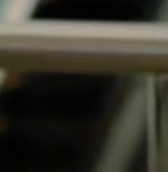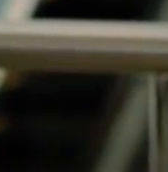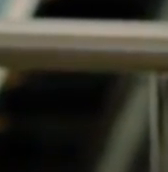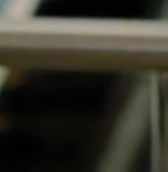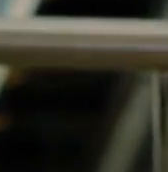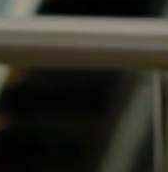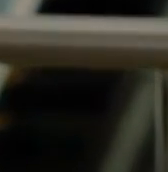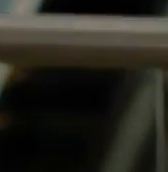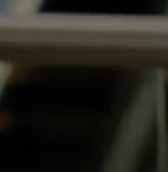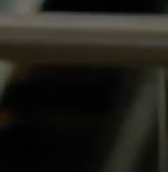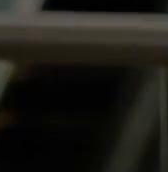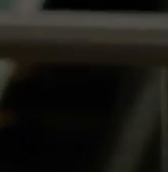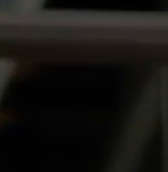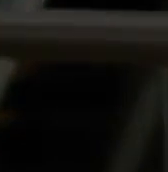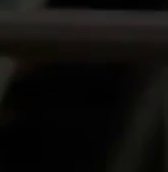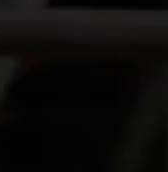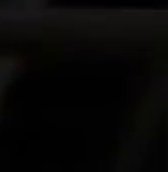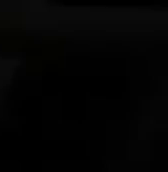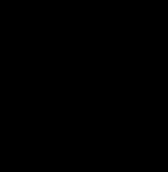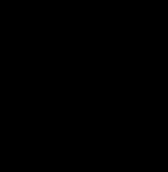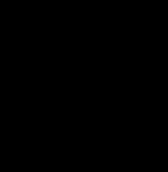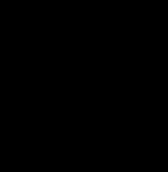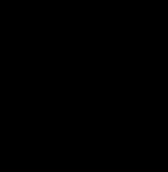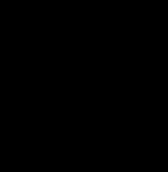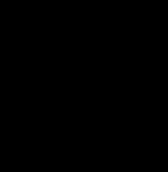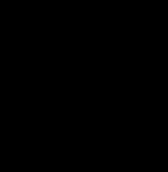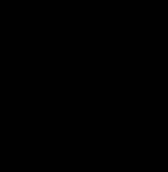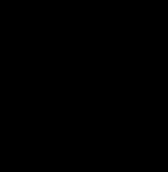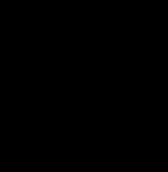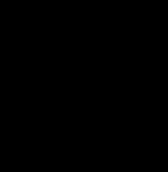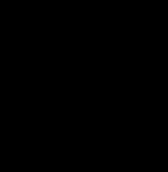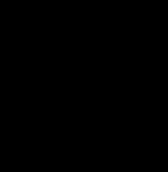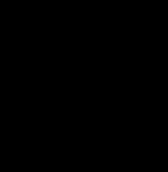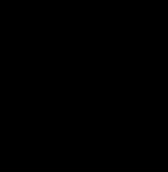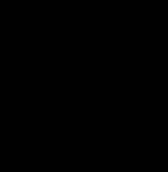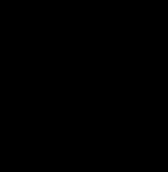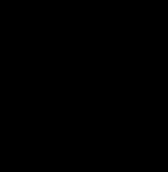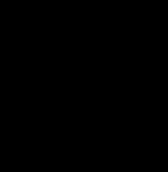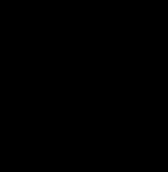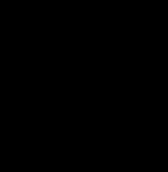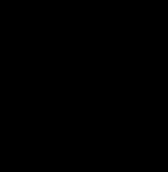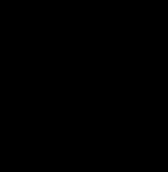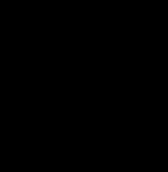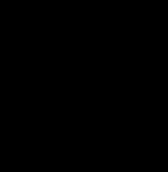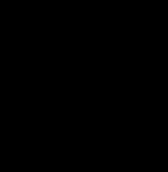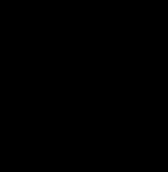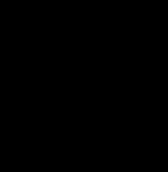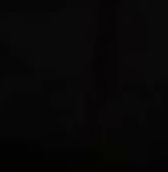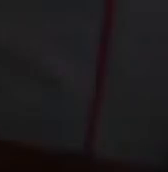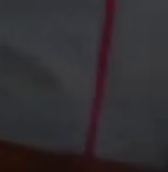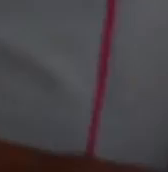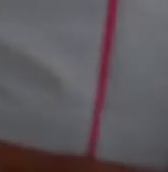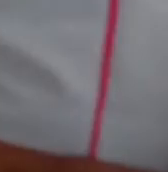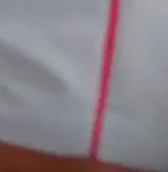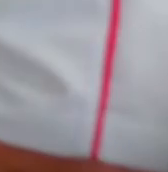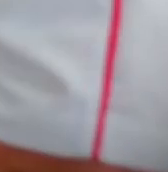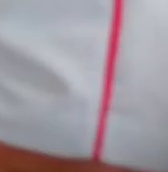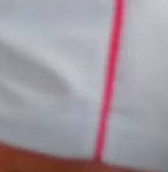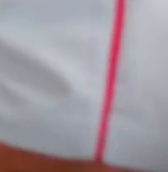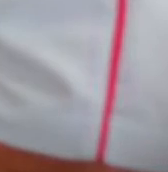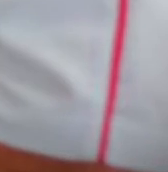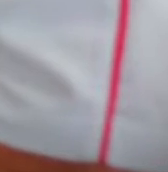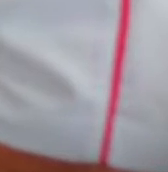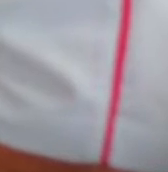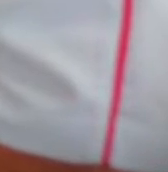una carta en la nación y varias madres que vimos la situación sin conocerla ni siquiera de ella pues nos enojamos y